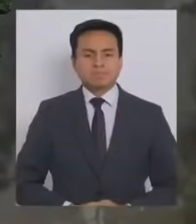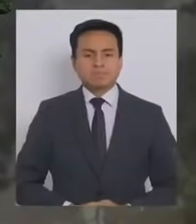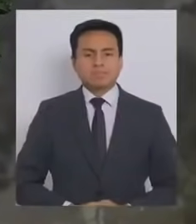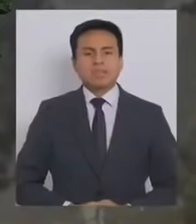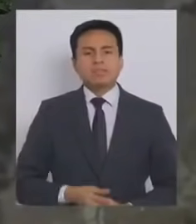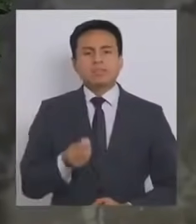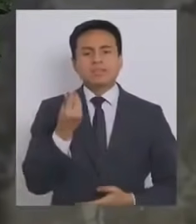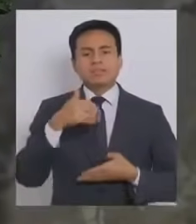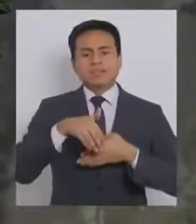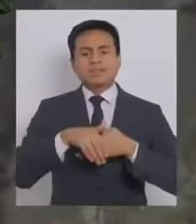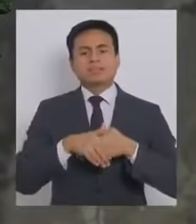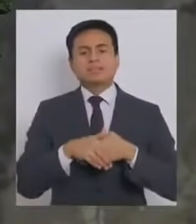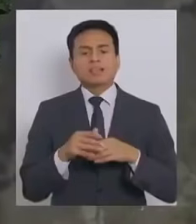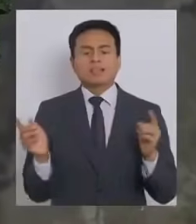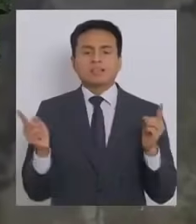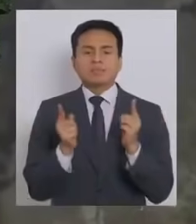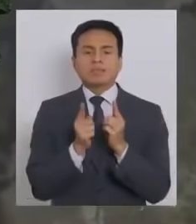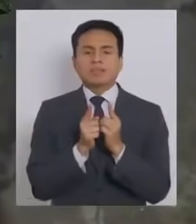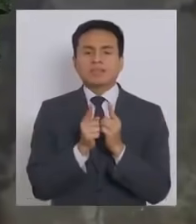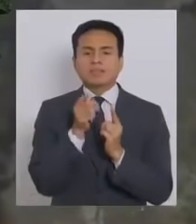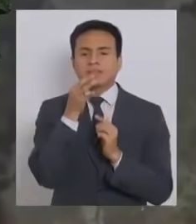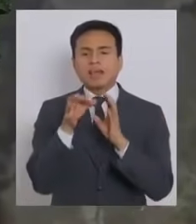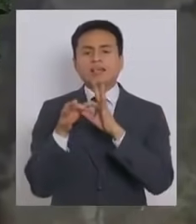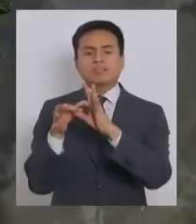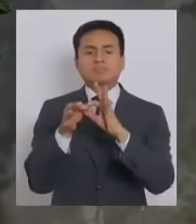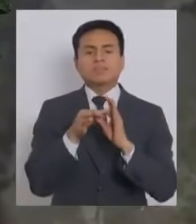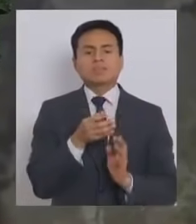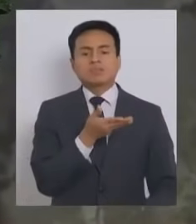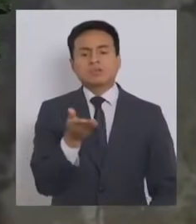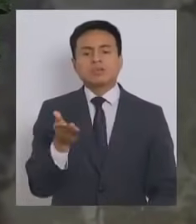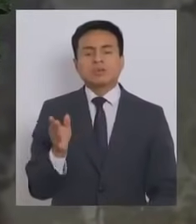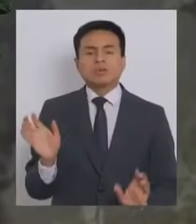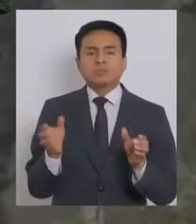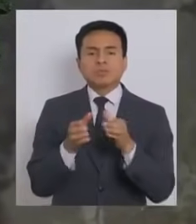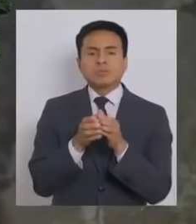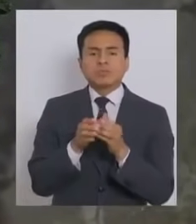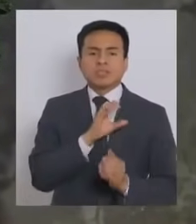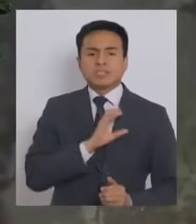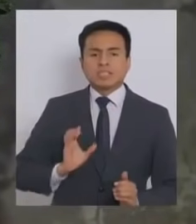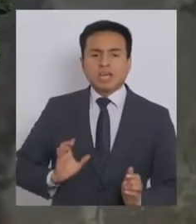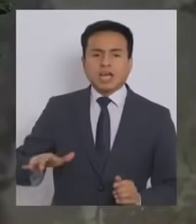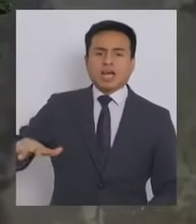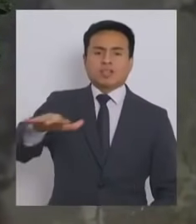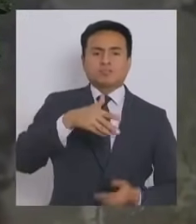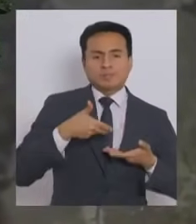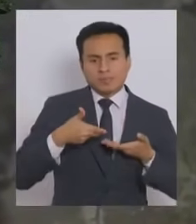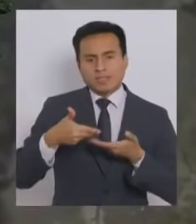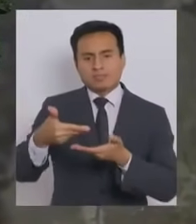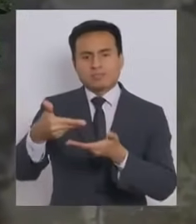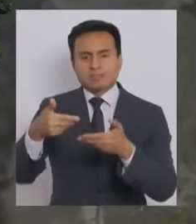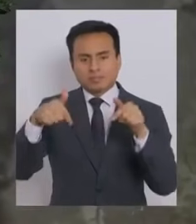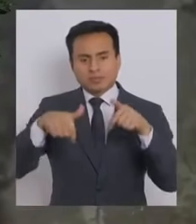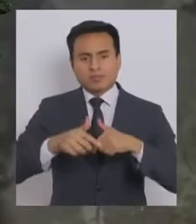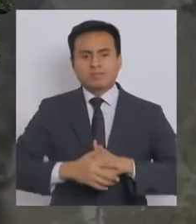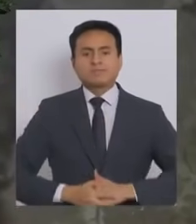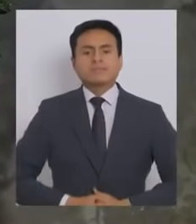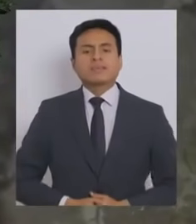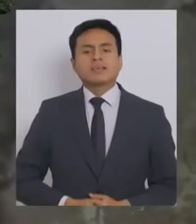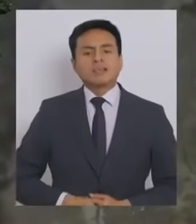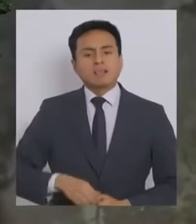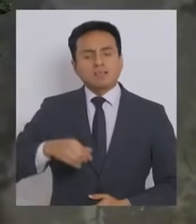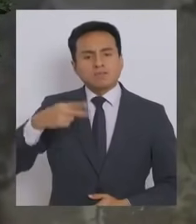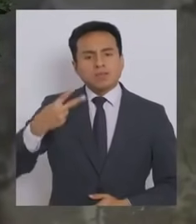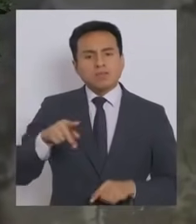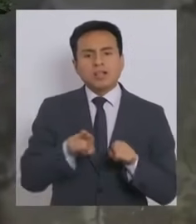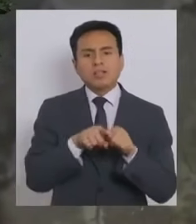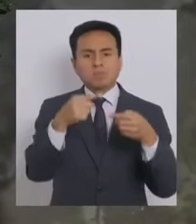Muy buenas tardes. Muy brevemente reiterar el agradecimiento al pueblo cristiano por esta invitación que nos ha hecho. Valorar